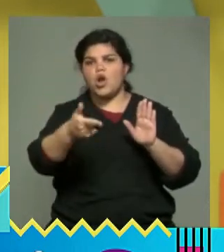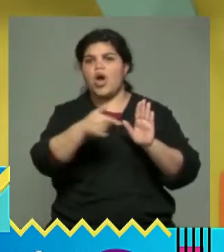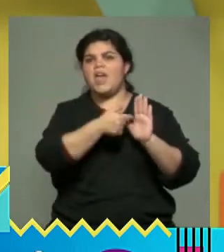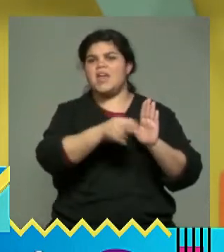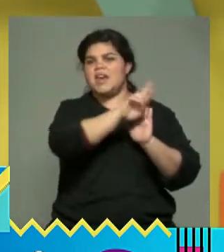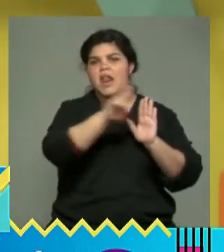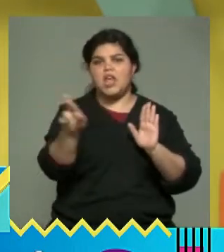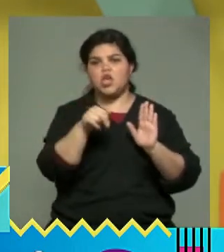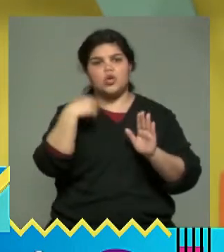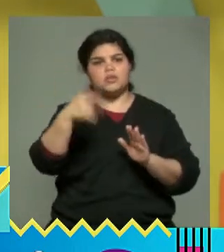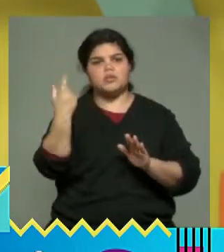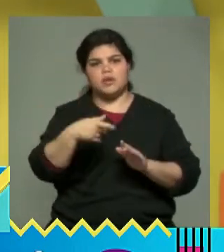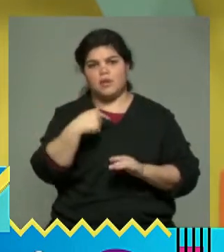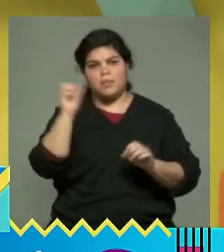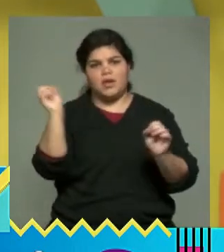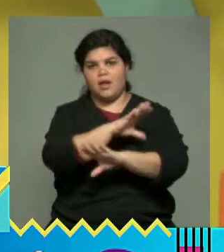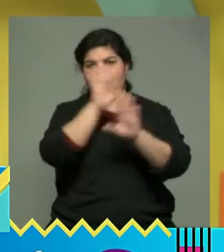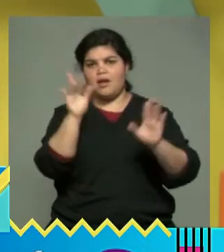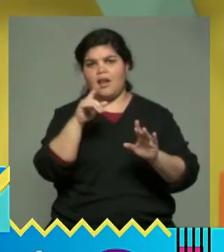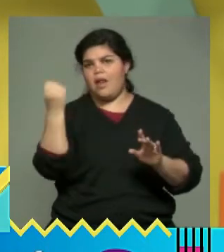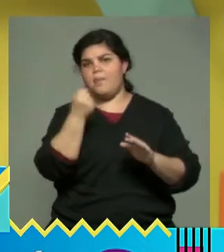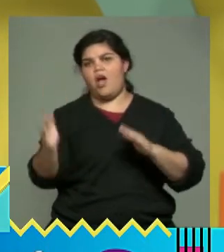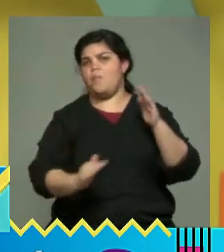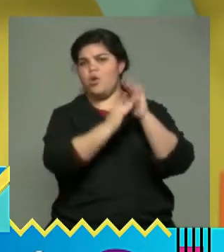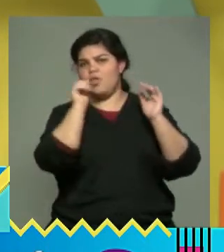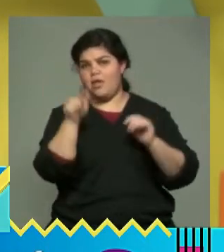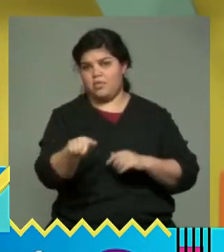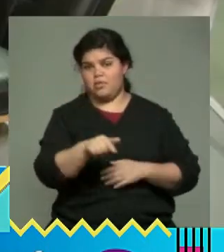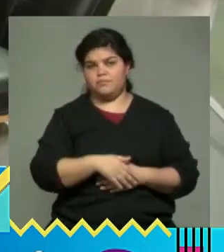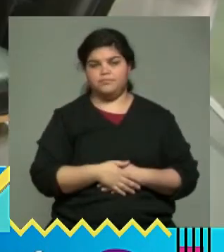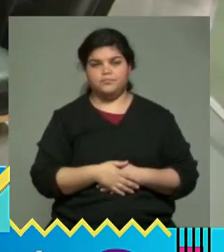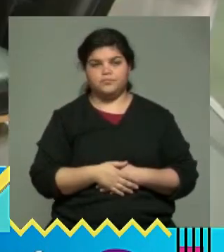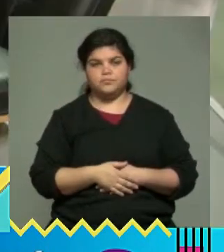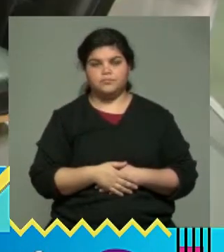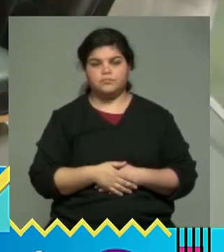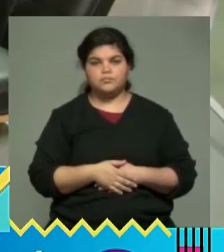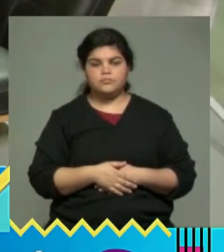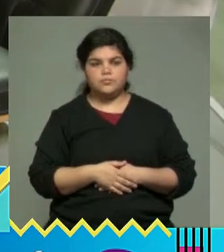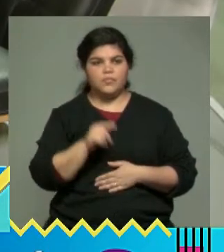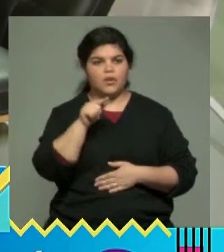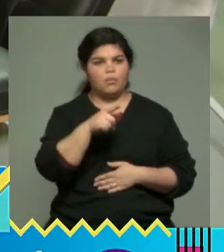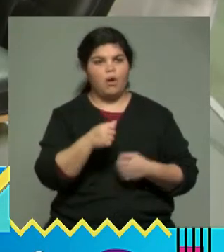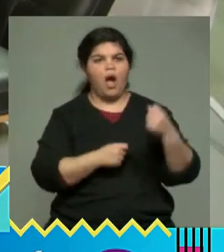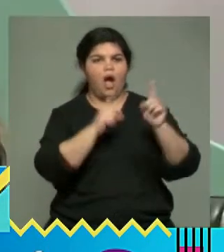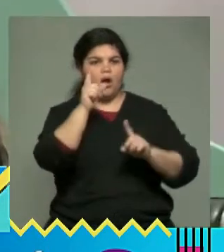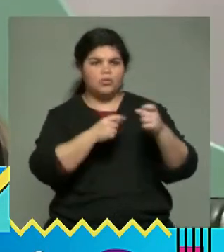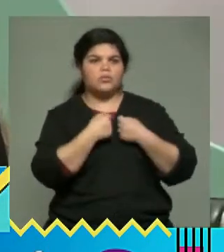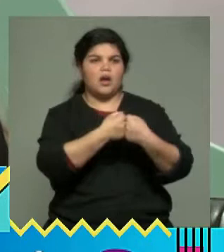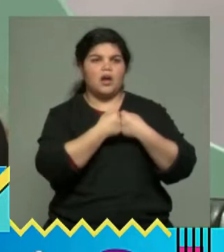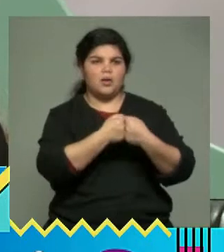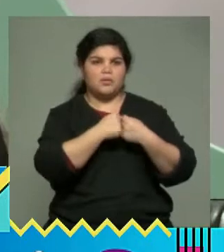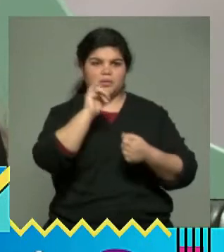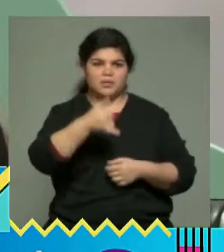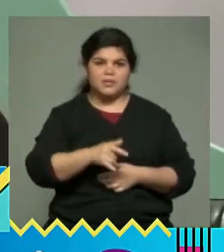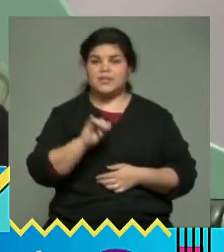cierto?, que ha sido claramente también hegemónica en este sentido. Claro. Decías, Mariana, que estabas de acuerdo en algunos puntos. En algunos puntos tengo